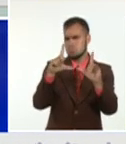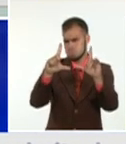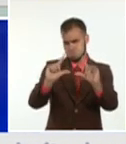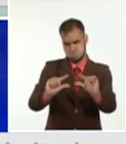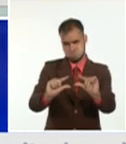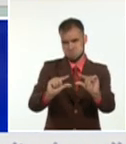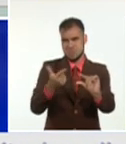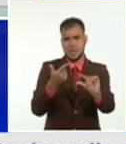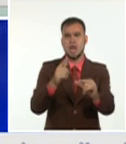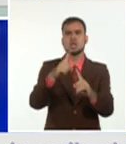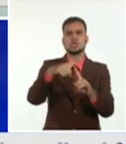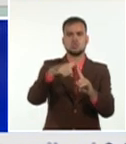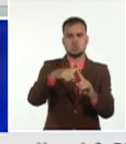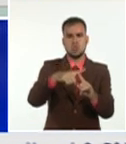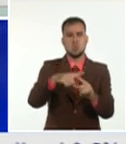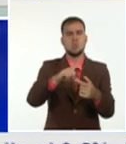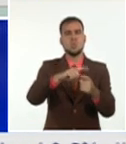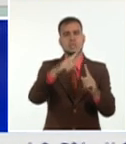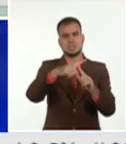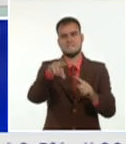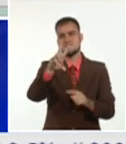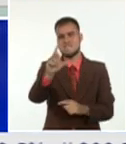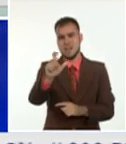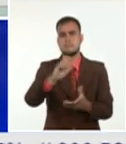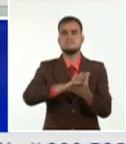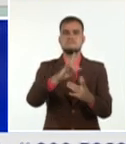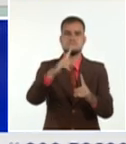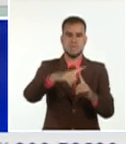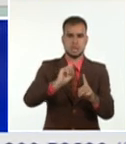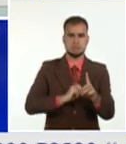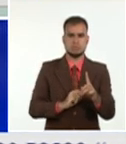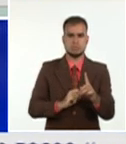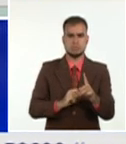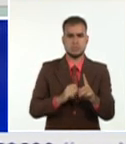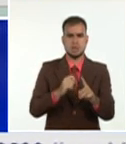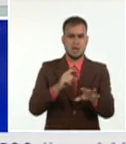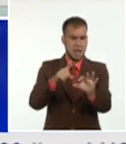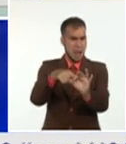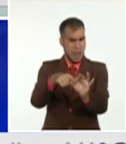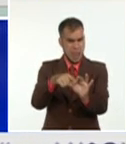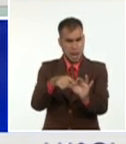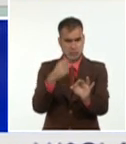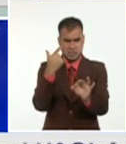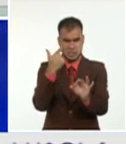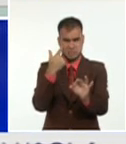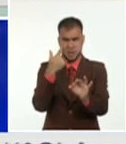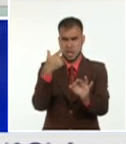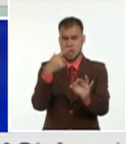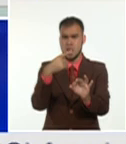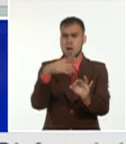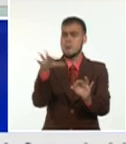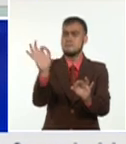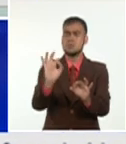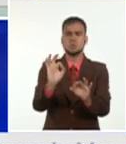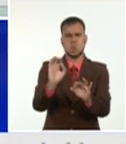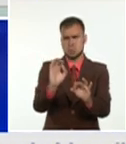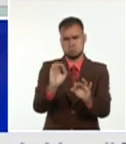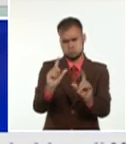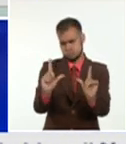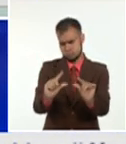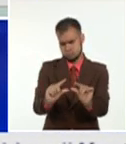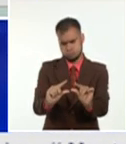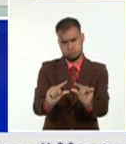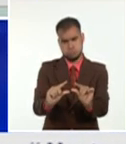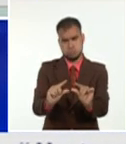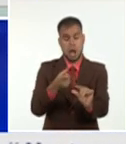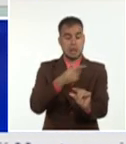Clara y Matanzas, y muy baja positividad el municipio especial Isla de la Juventud, que no confirma casos en el